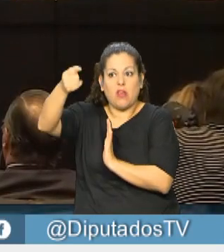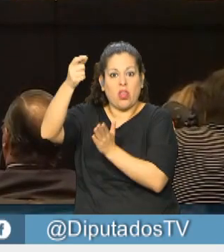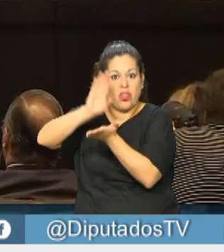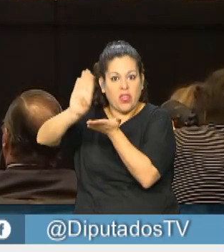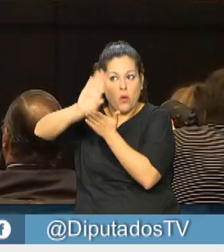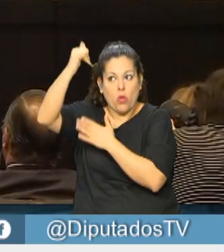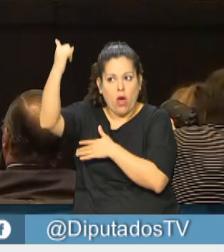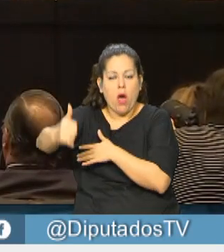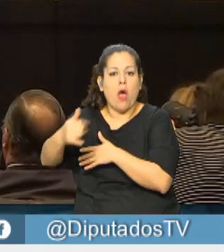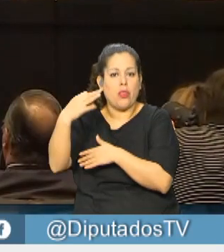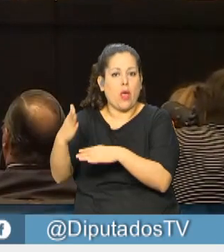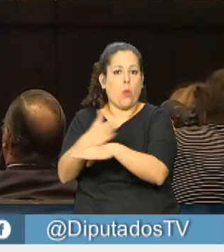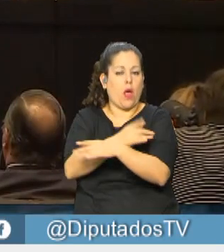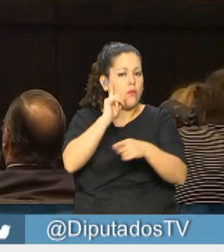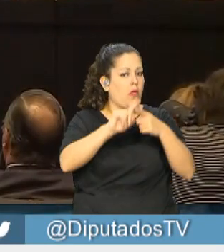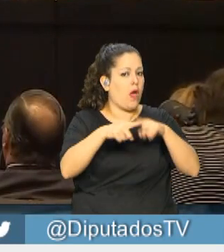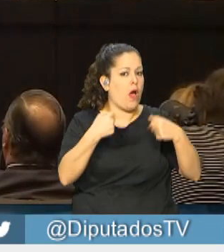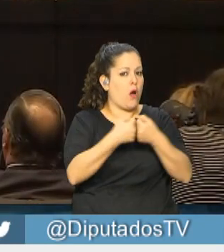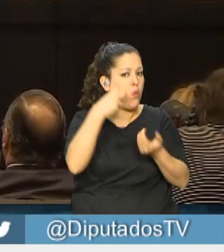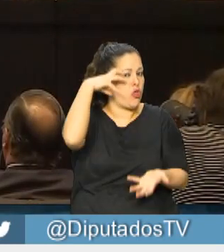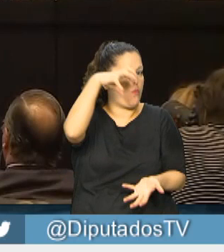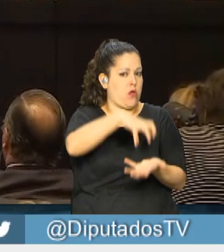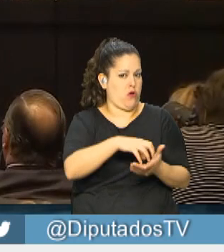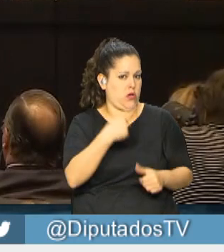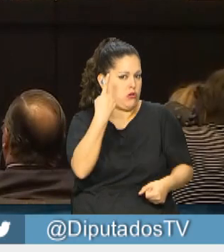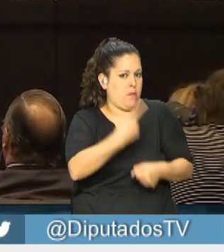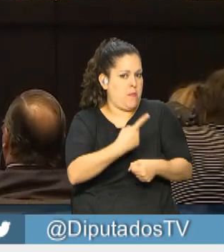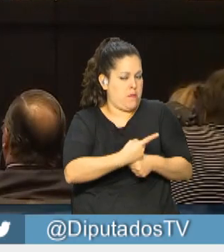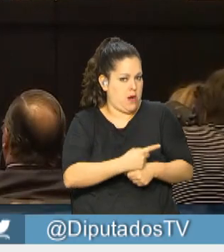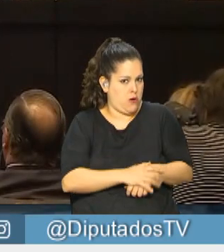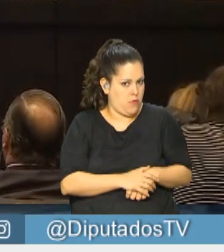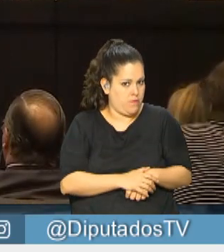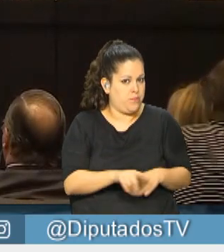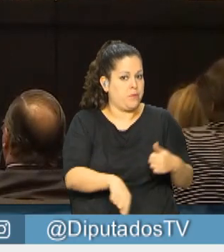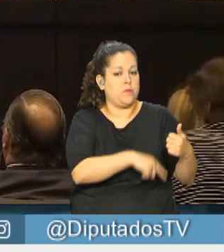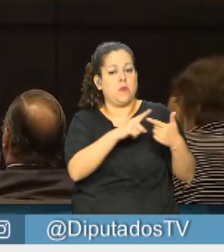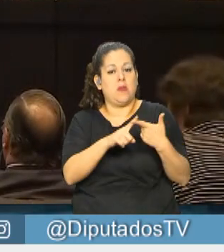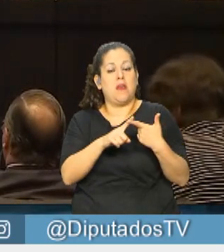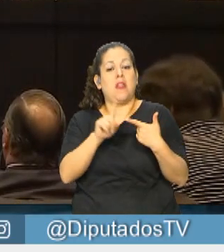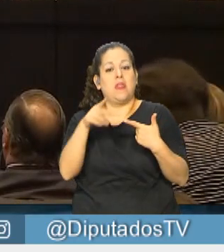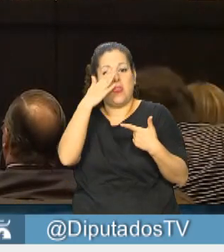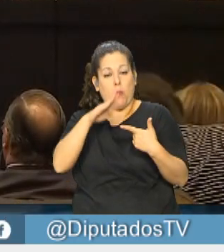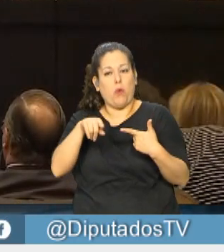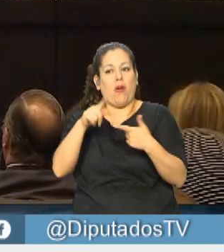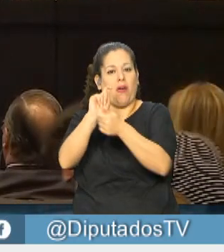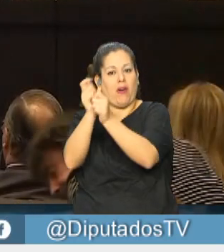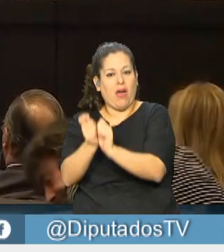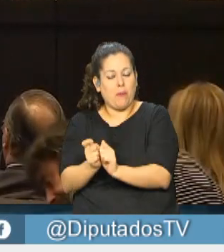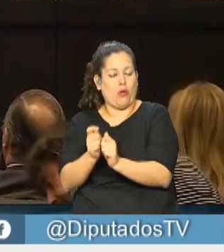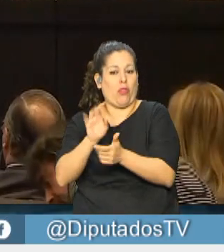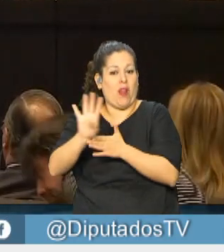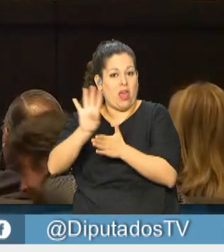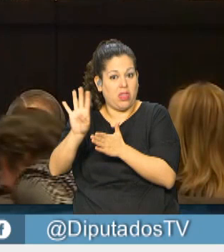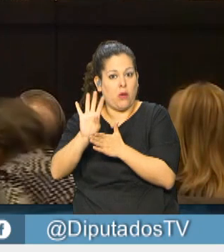tenía que haber sido el acuerdo con el Fondo Monetario, pasar por el Congreso. Y con respecto a la refinanciación de la deuda, tiene potestad